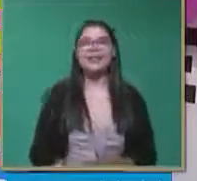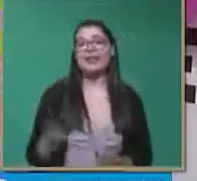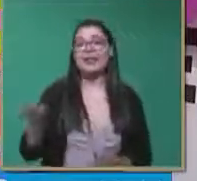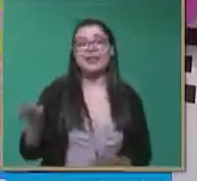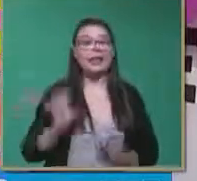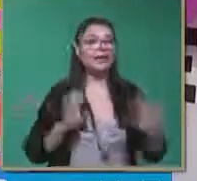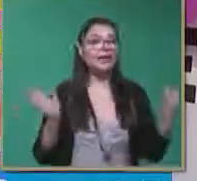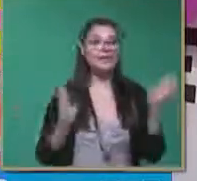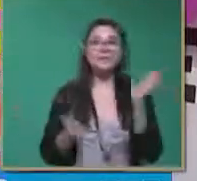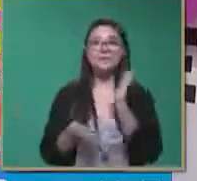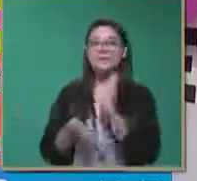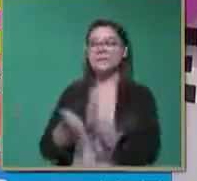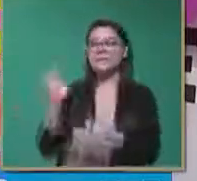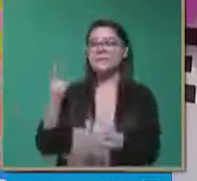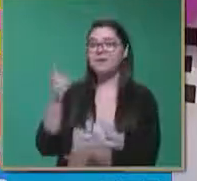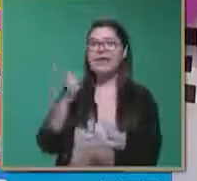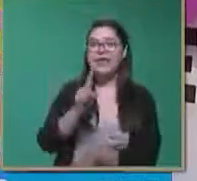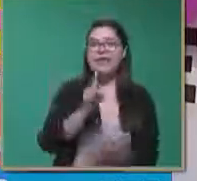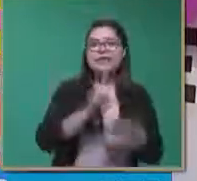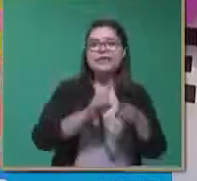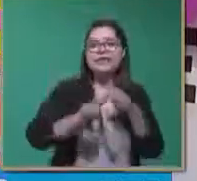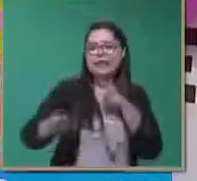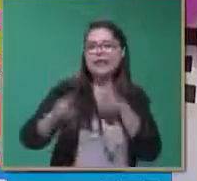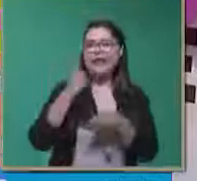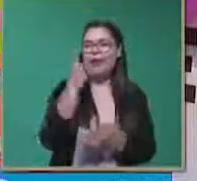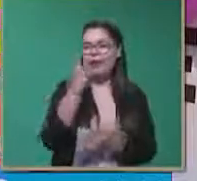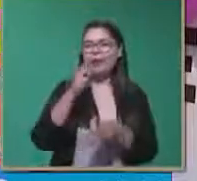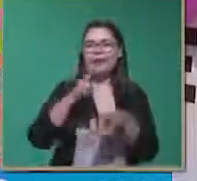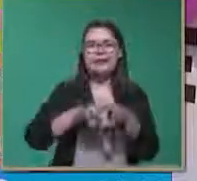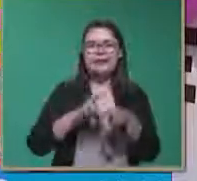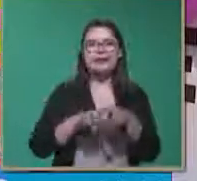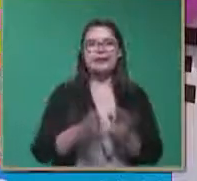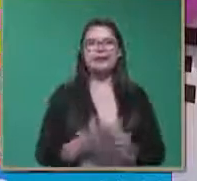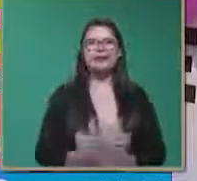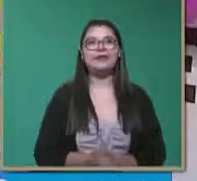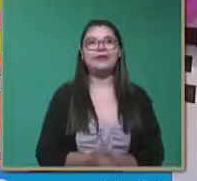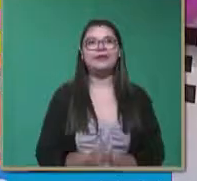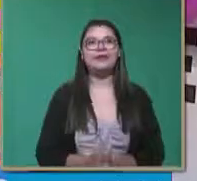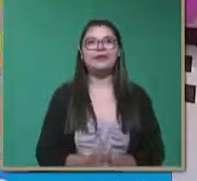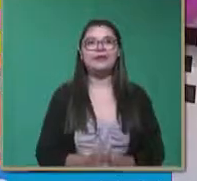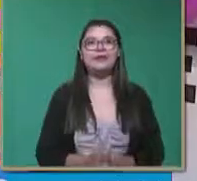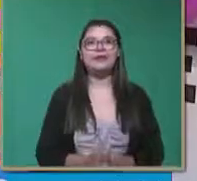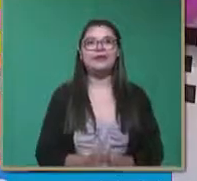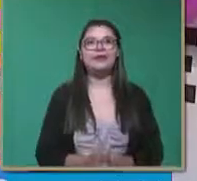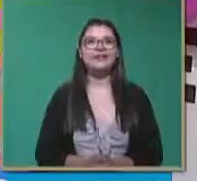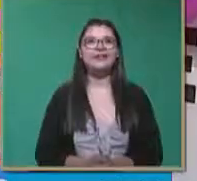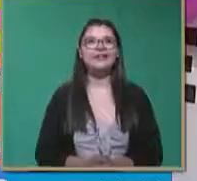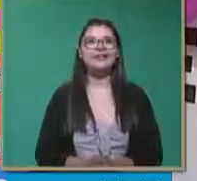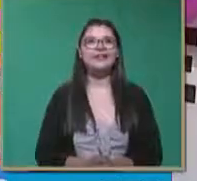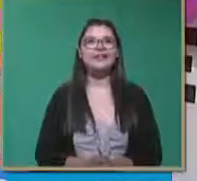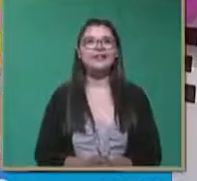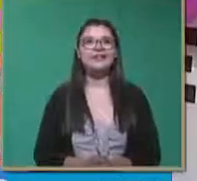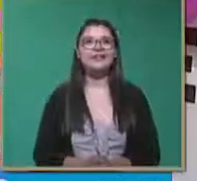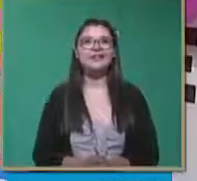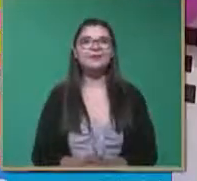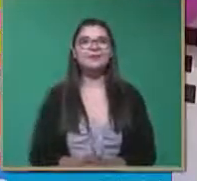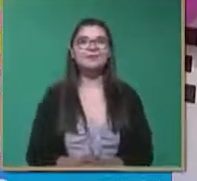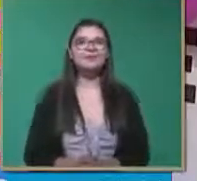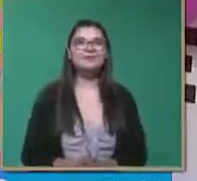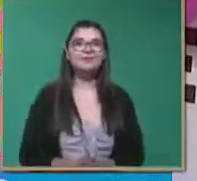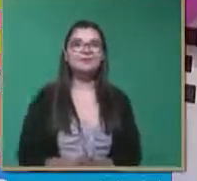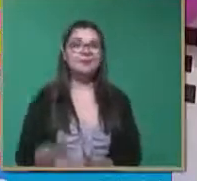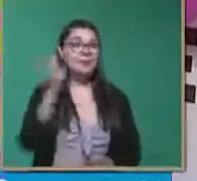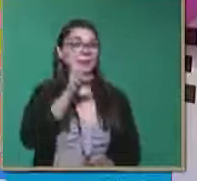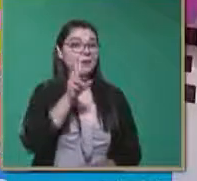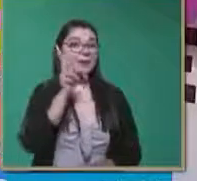ahora? Sacamos una silla. Y se sale la jugadora que perdió, en este caso yo. Nos echa porras y